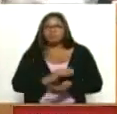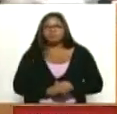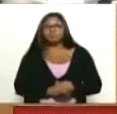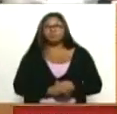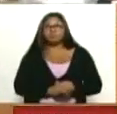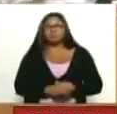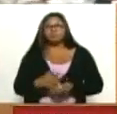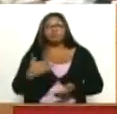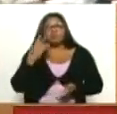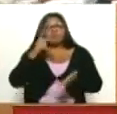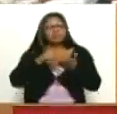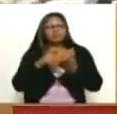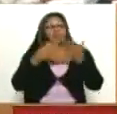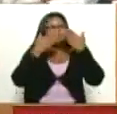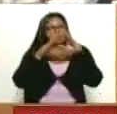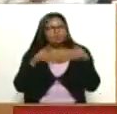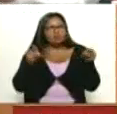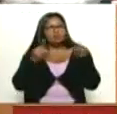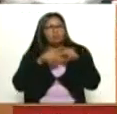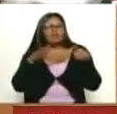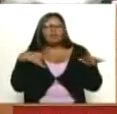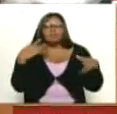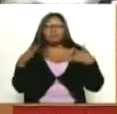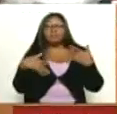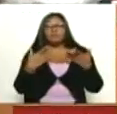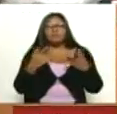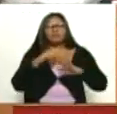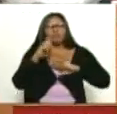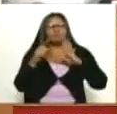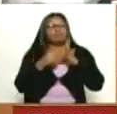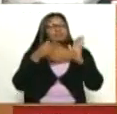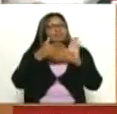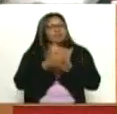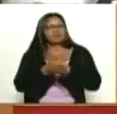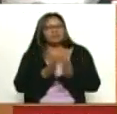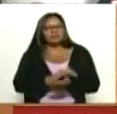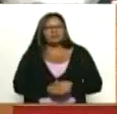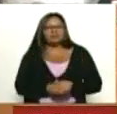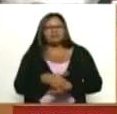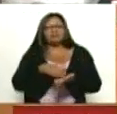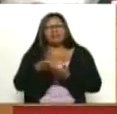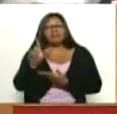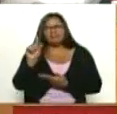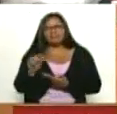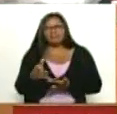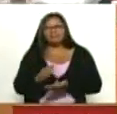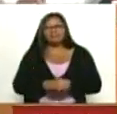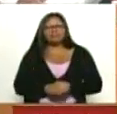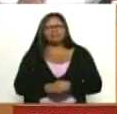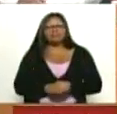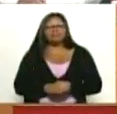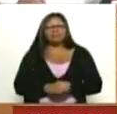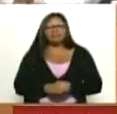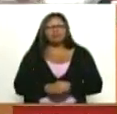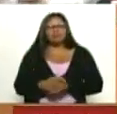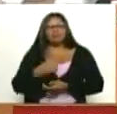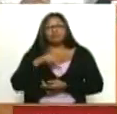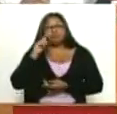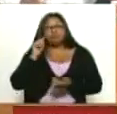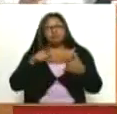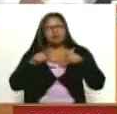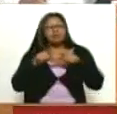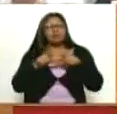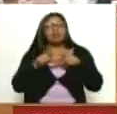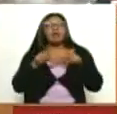participar todo público. Esas actividades son completamente gratuitas. Se desarrollan en la Galería de Arte Nacional y en la UNEARTE, en la